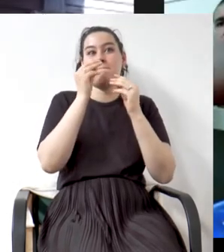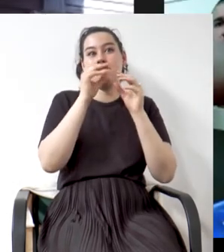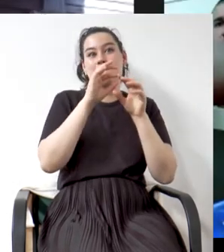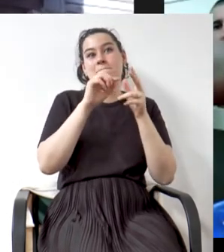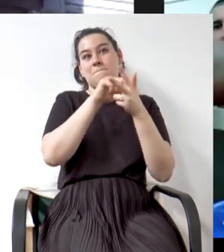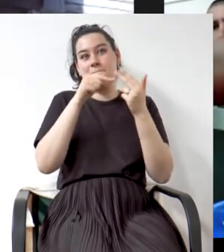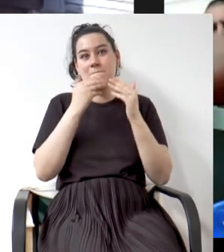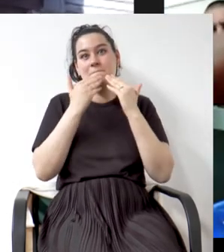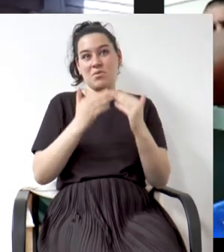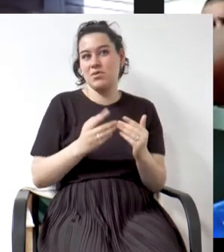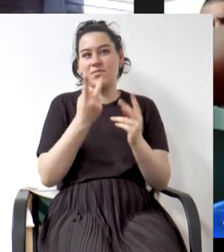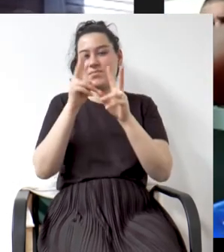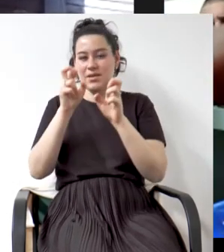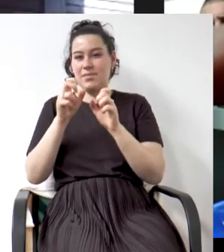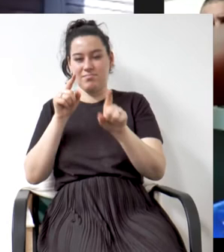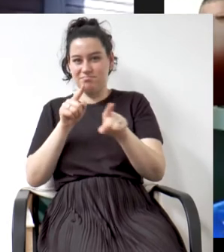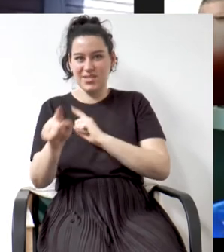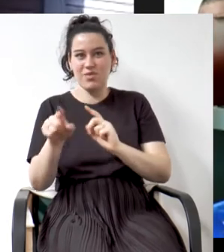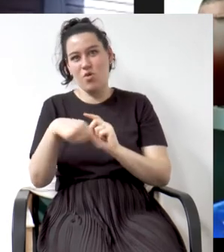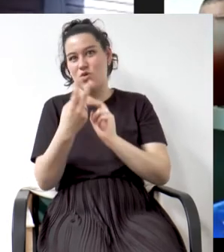me voy a quedar con el título de la mesa.